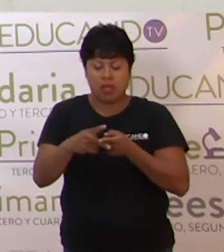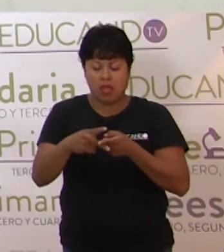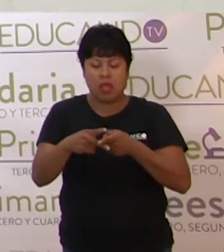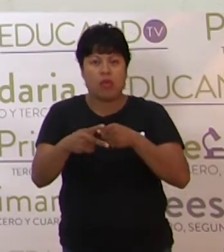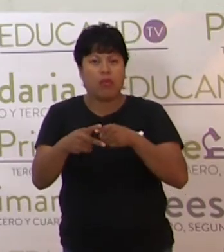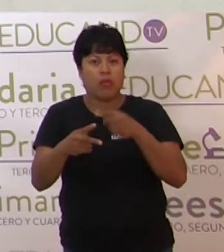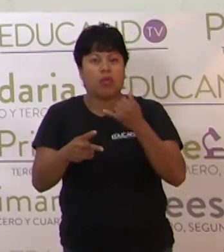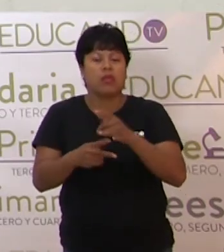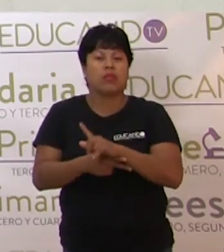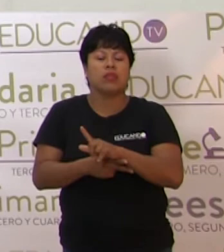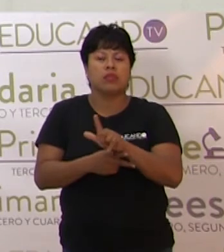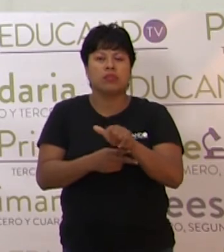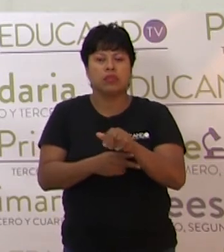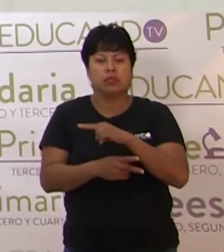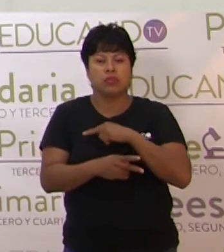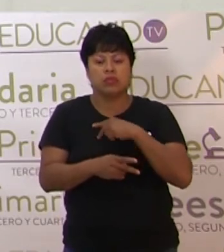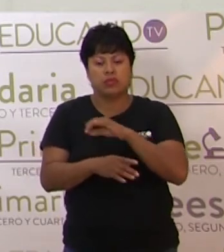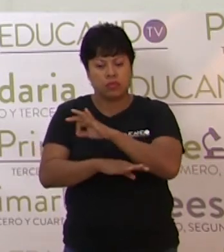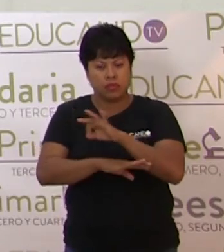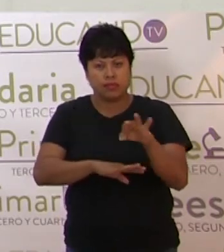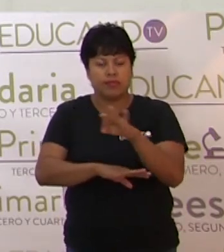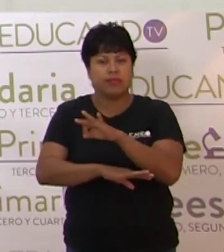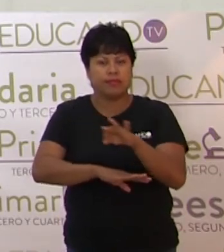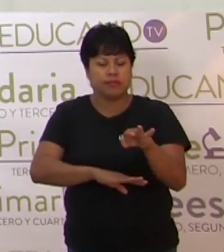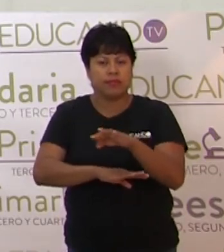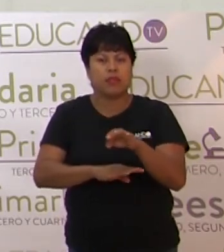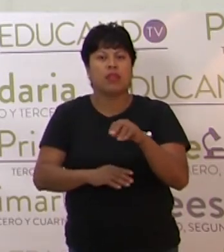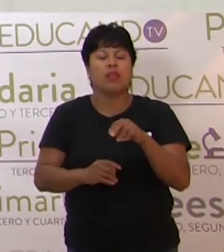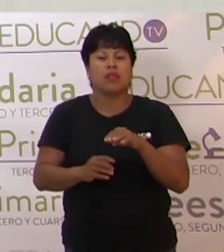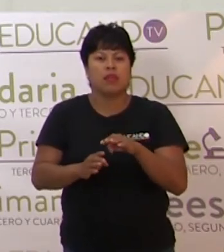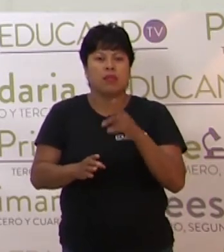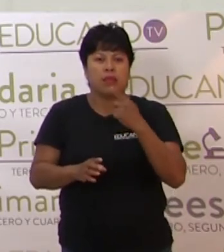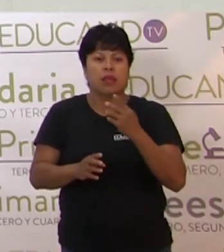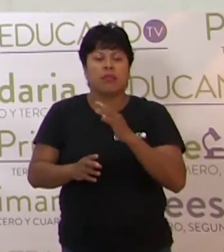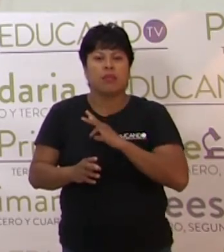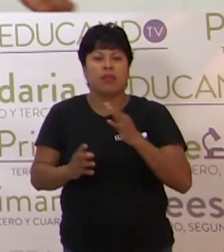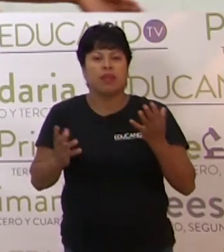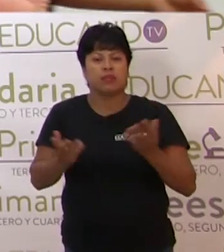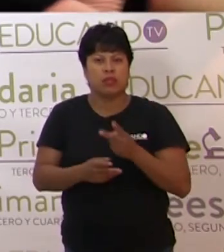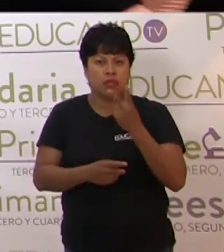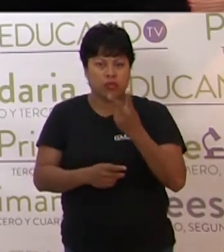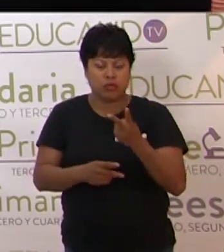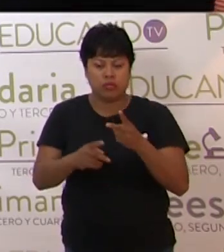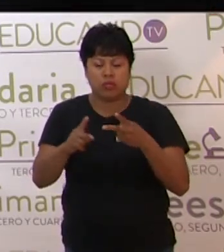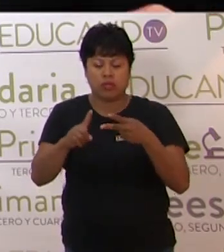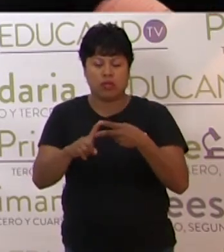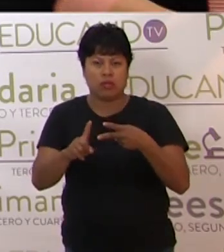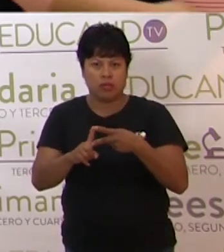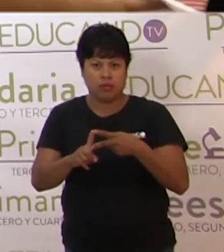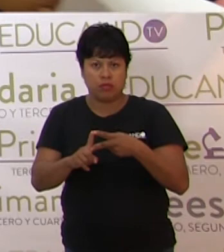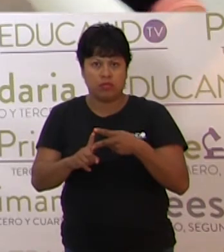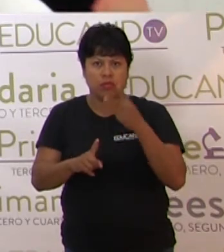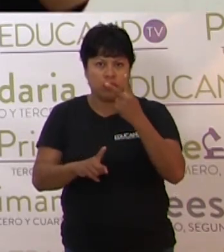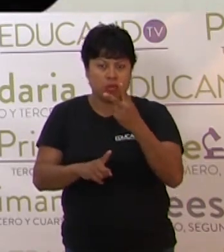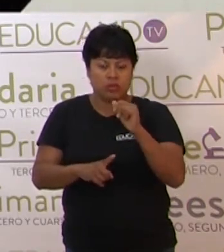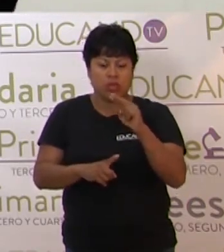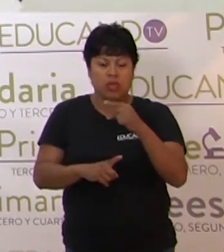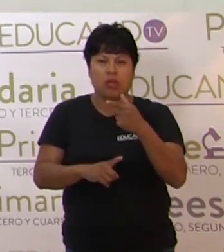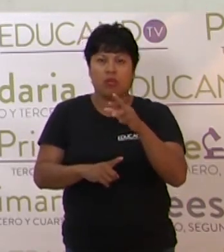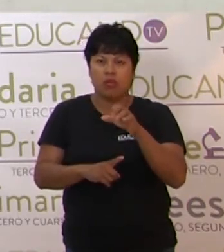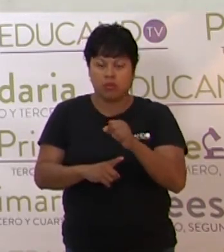y luego es trazamos las líneas en medio del vértice para hacer dos triángulos dos ángulos